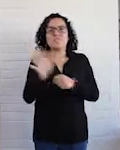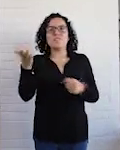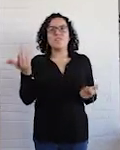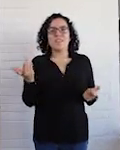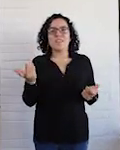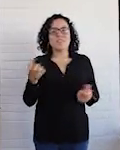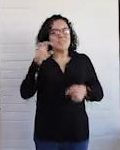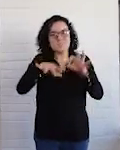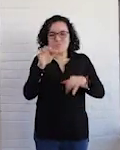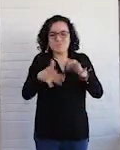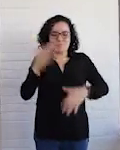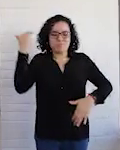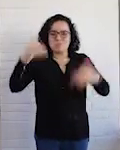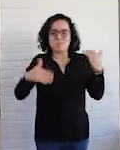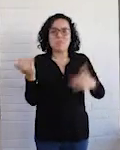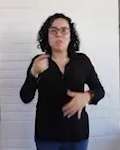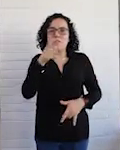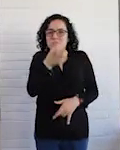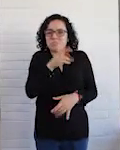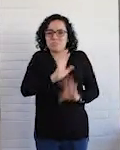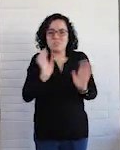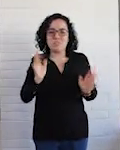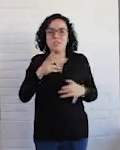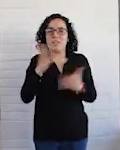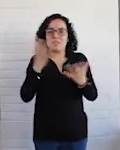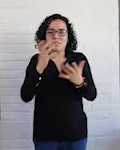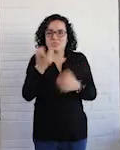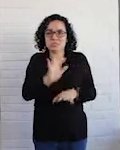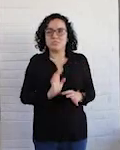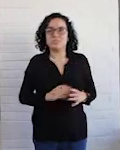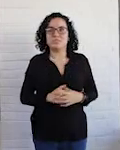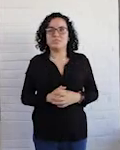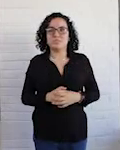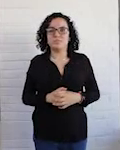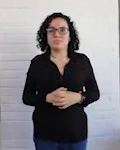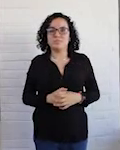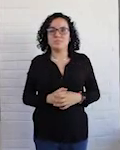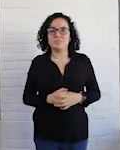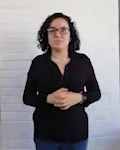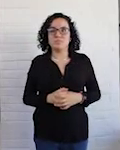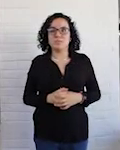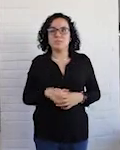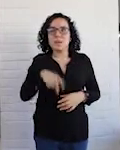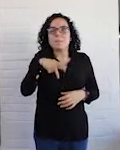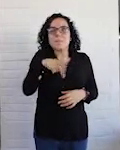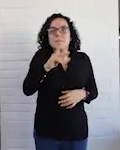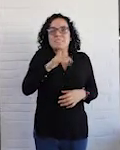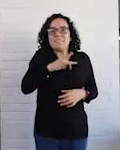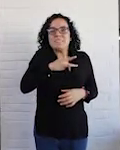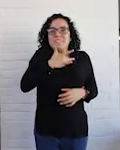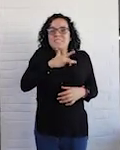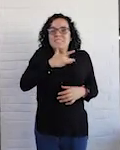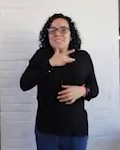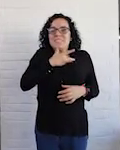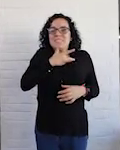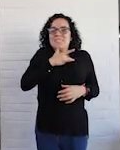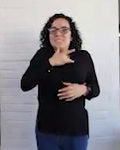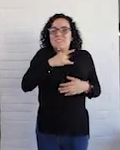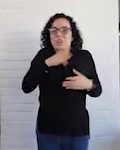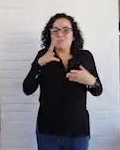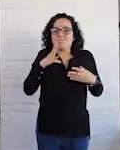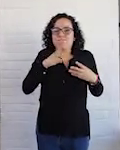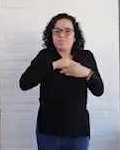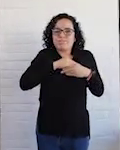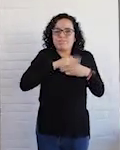Son máquinas, son robots, están diseñados para hacer esas pruebas. Pero no lo pueden evitar ustedes, no lo